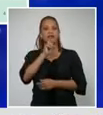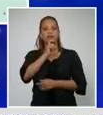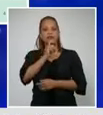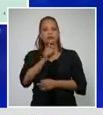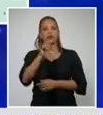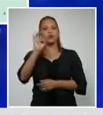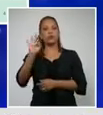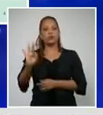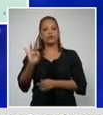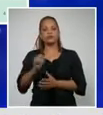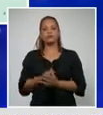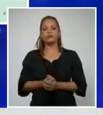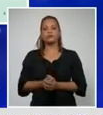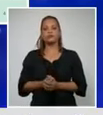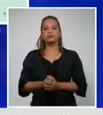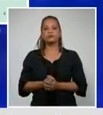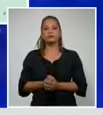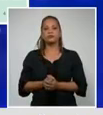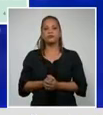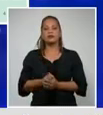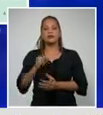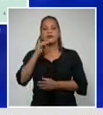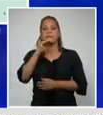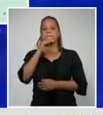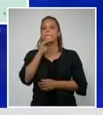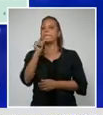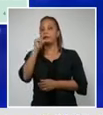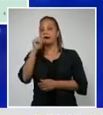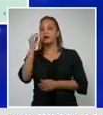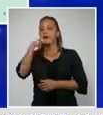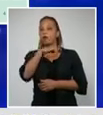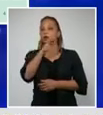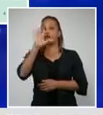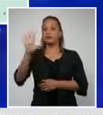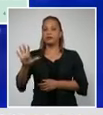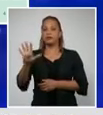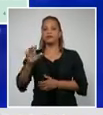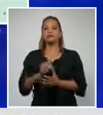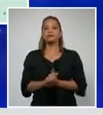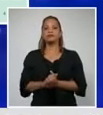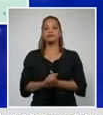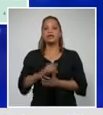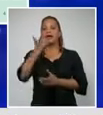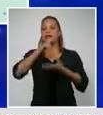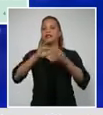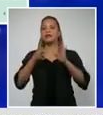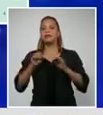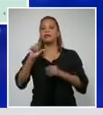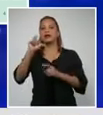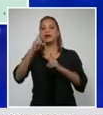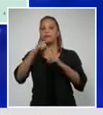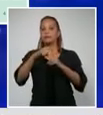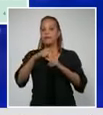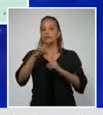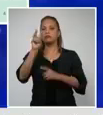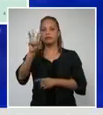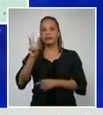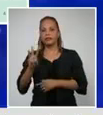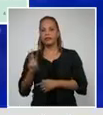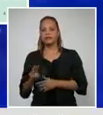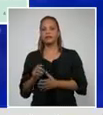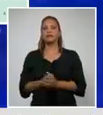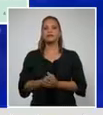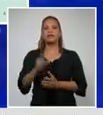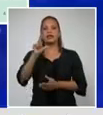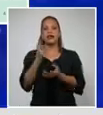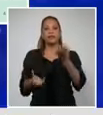ayer. Bahía con 5, Artemisa y Caimito con 3 cada uno, Candelaria,